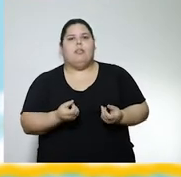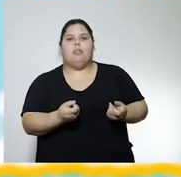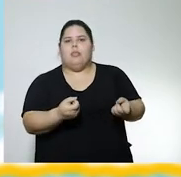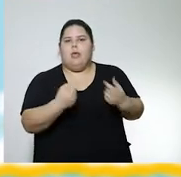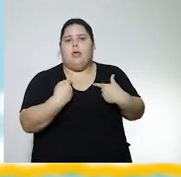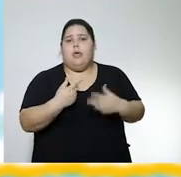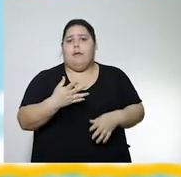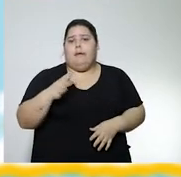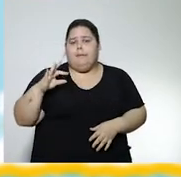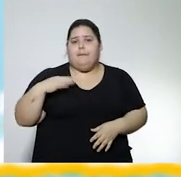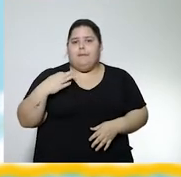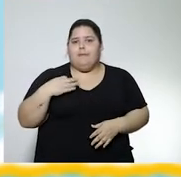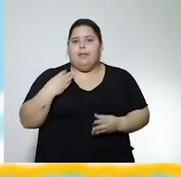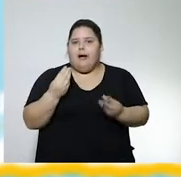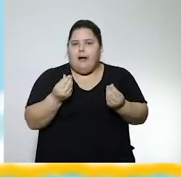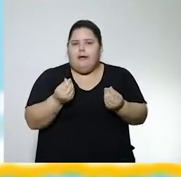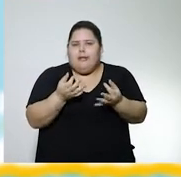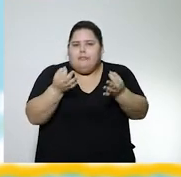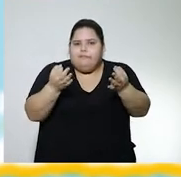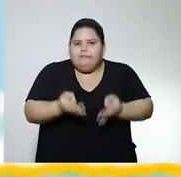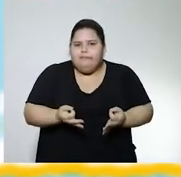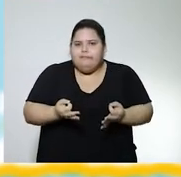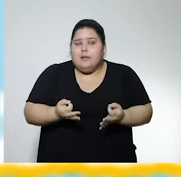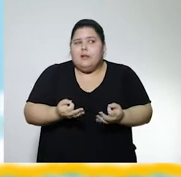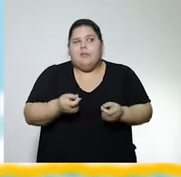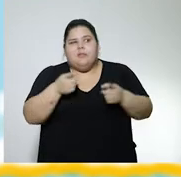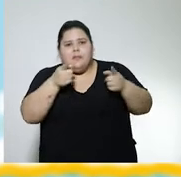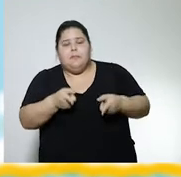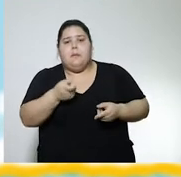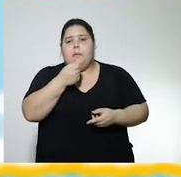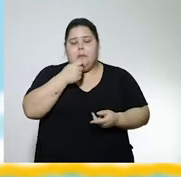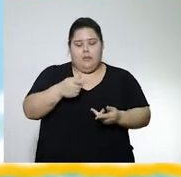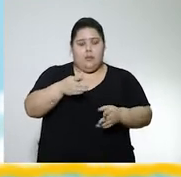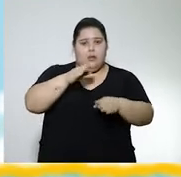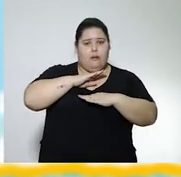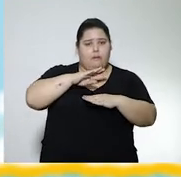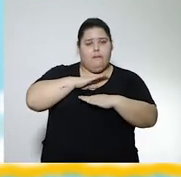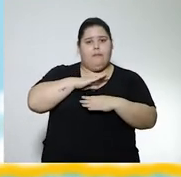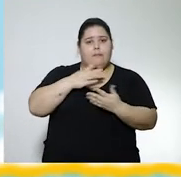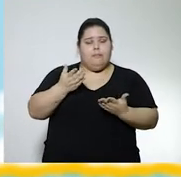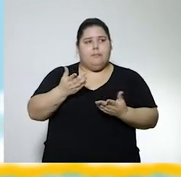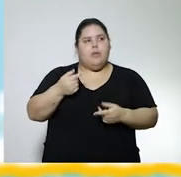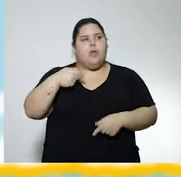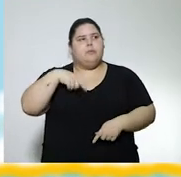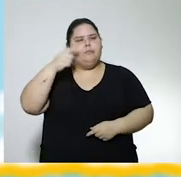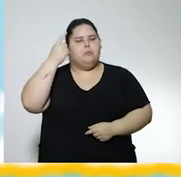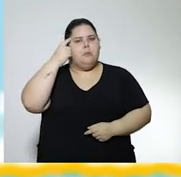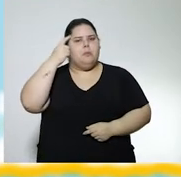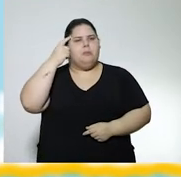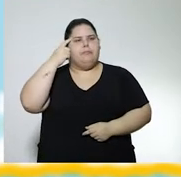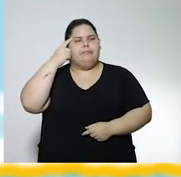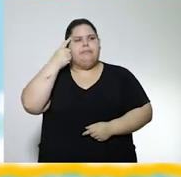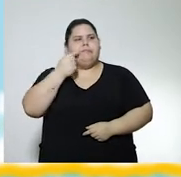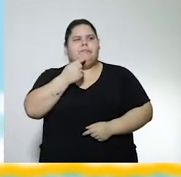tener una buena calidad de vida, lo mismo que la actividad física? Ahora, yo me pregunto, ¿cuándo